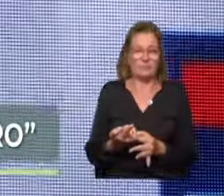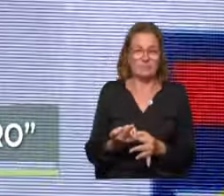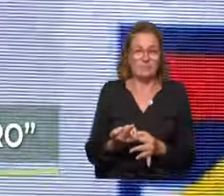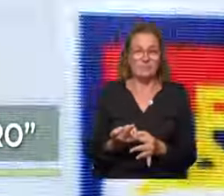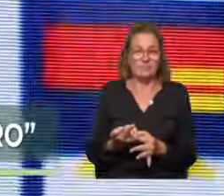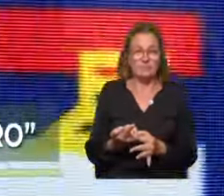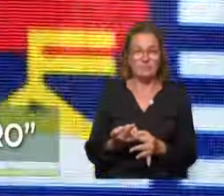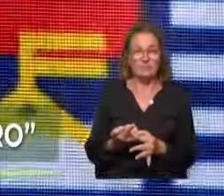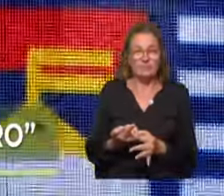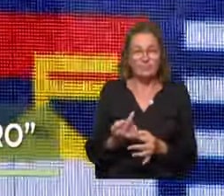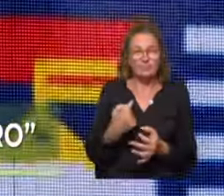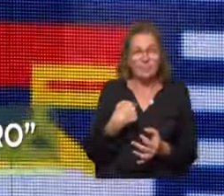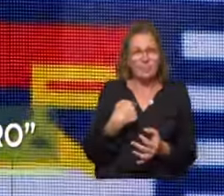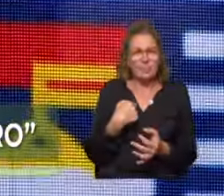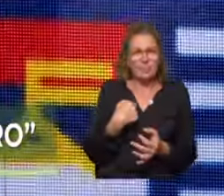Yo